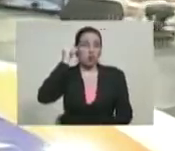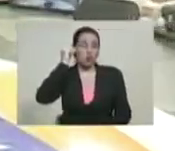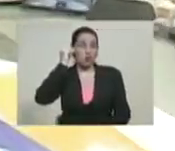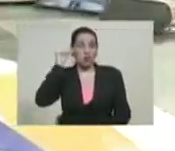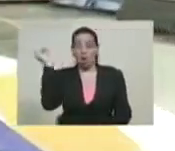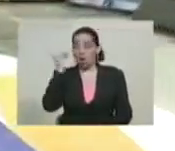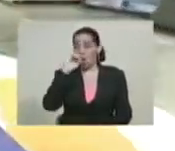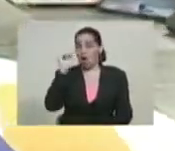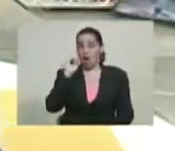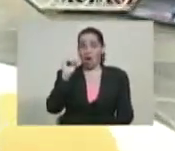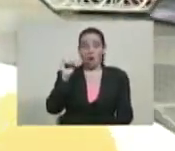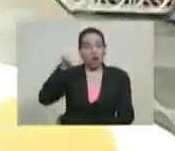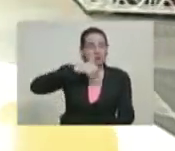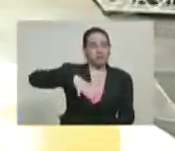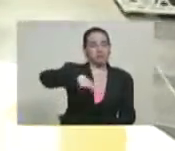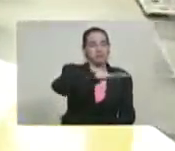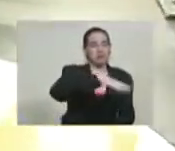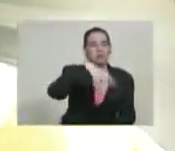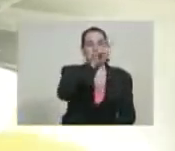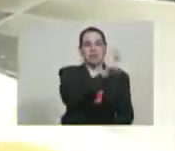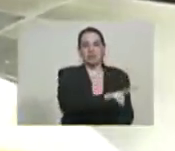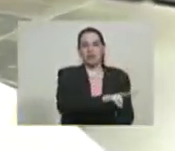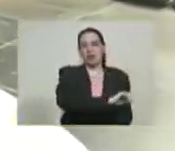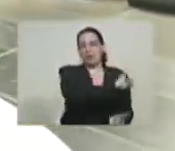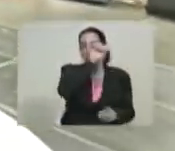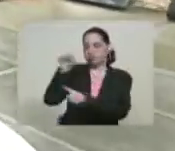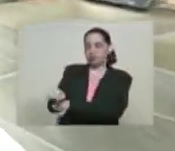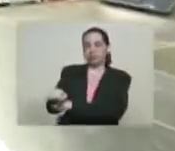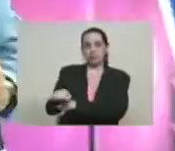¿O el soberano pueblo de Venezuela?